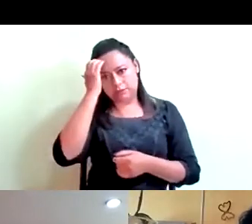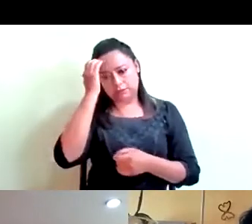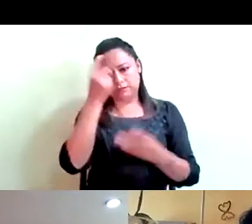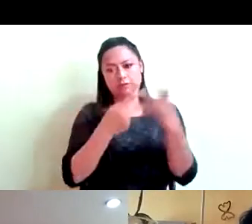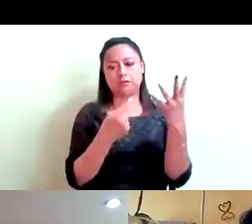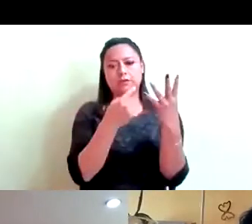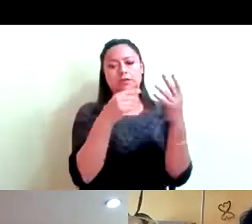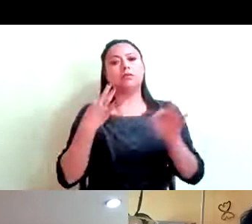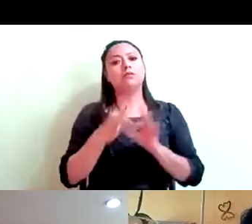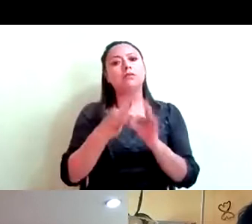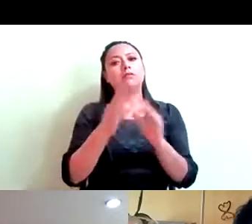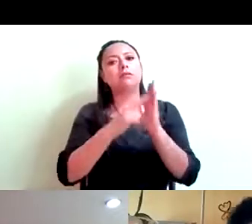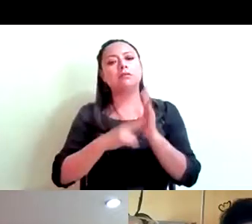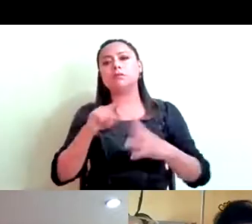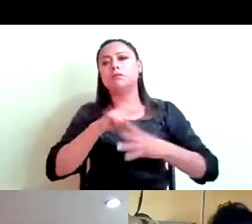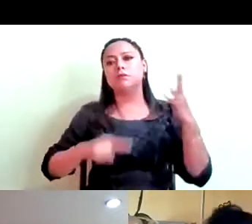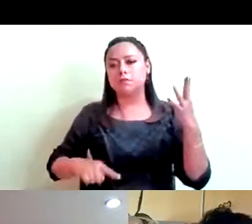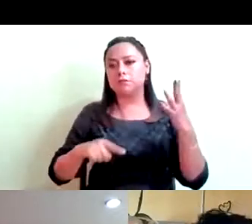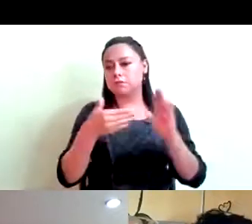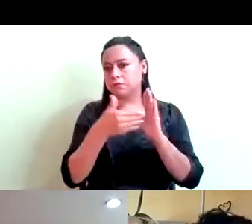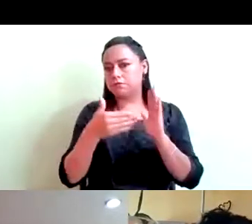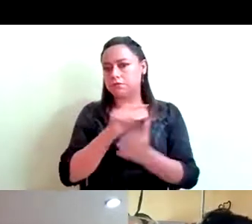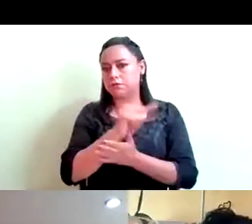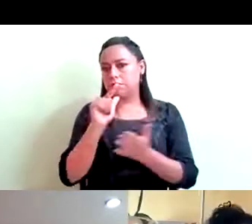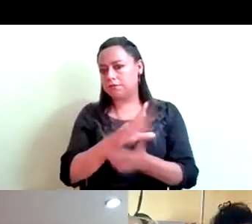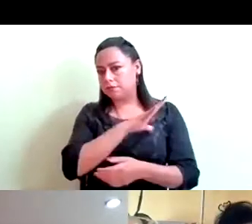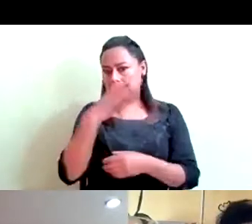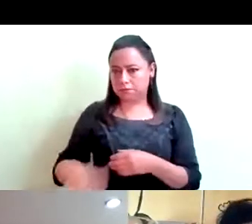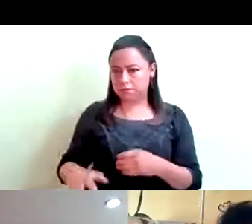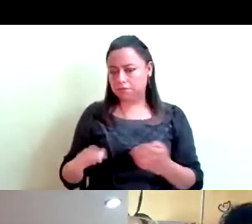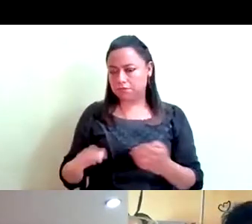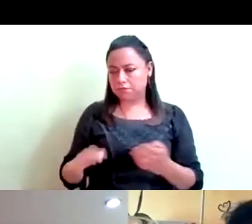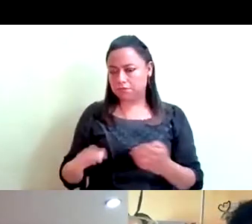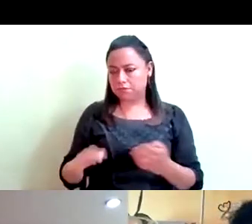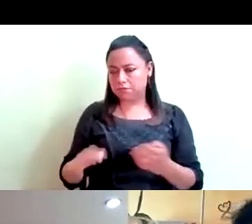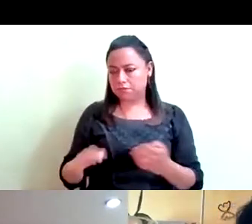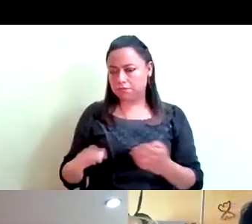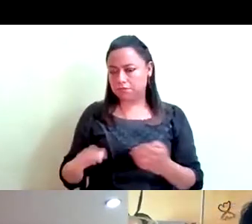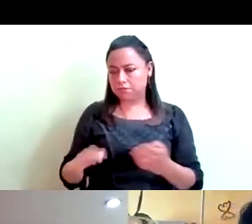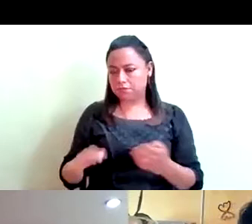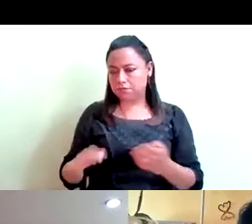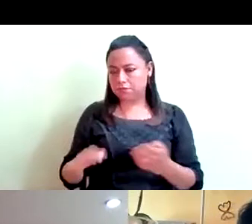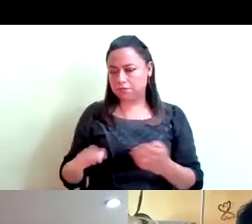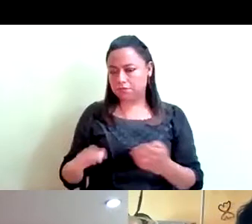de los requisitos que establece la Ley General de Educación y el Acuerdo número